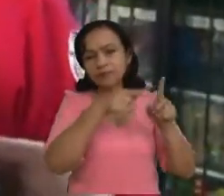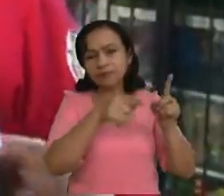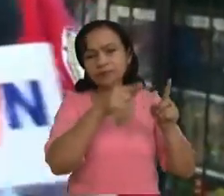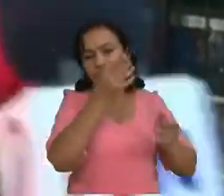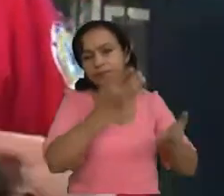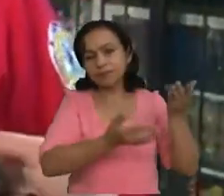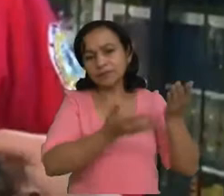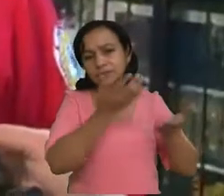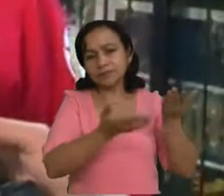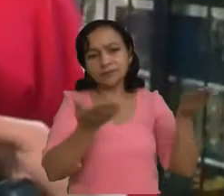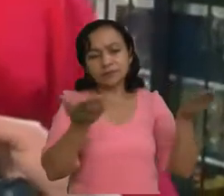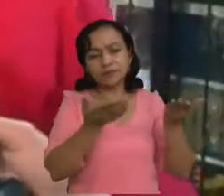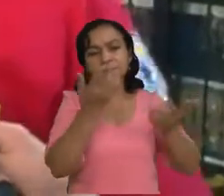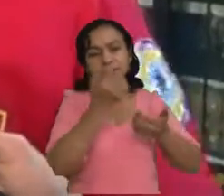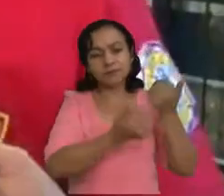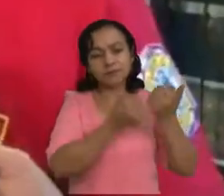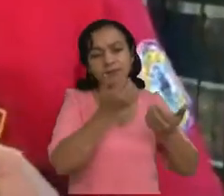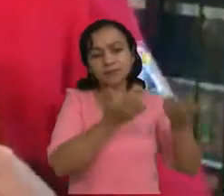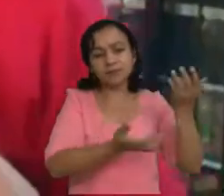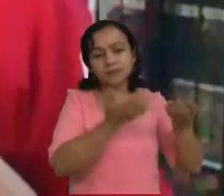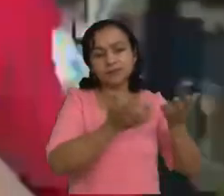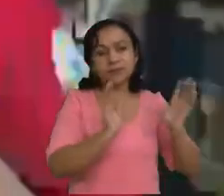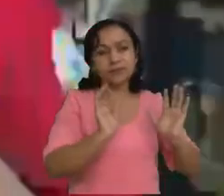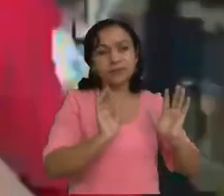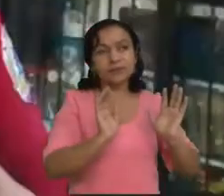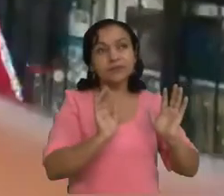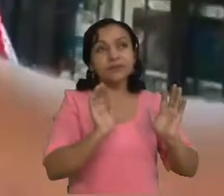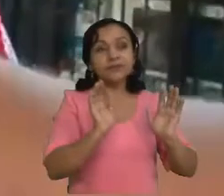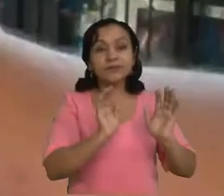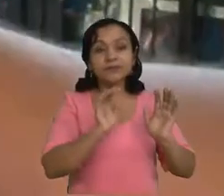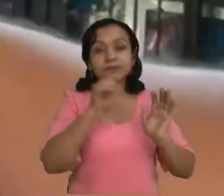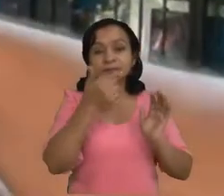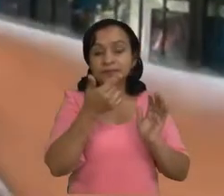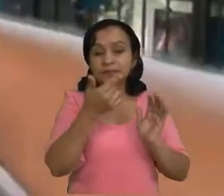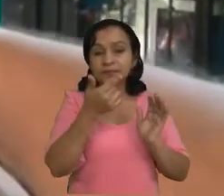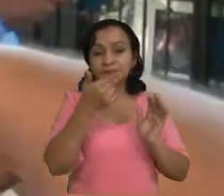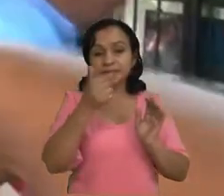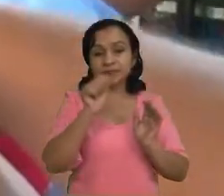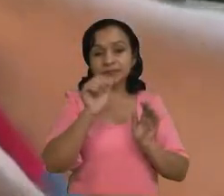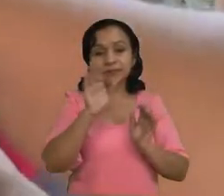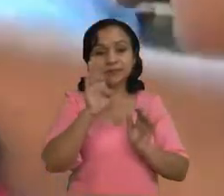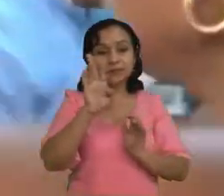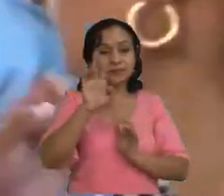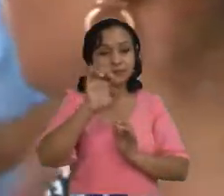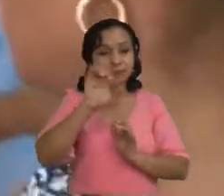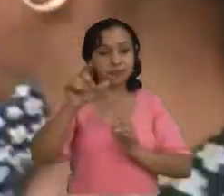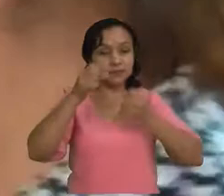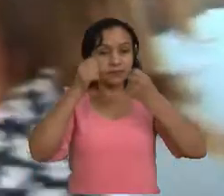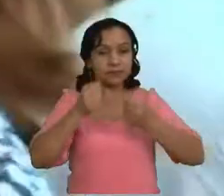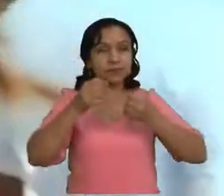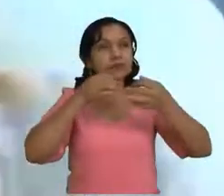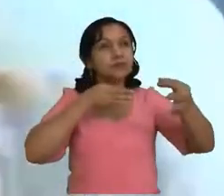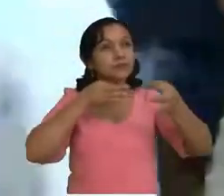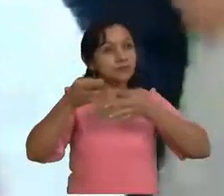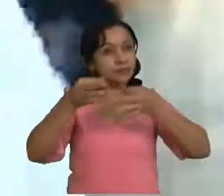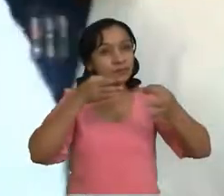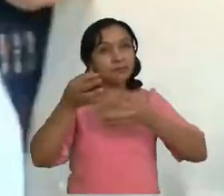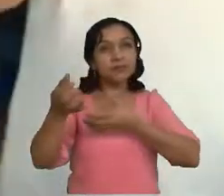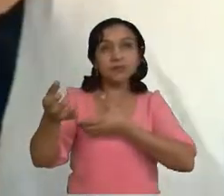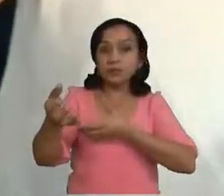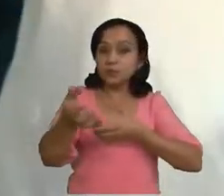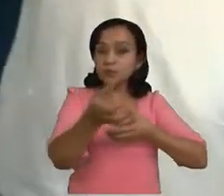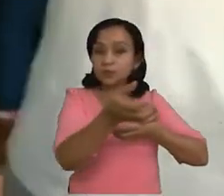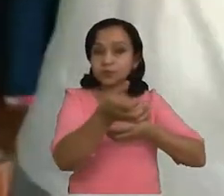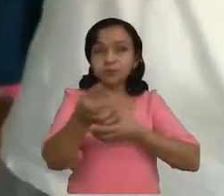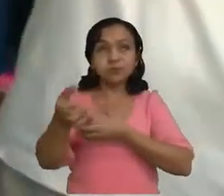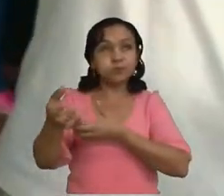manera afectado por el incendio. Mayor Gabriel Fuentes. Escuchábamos al mayor Gabriel Fuentes del Benemérito Cuerpo